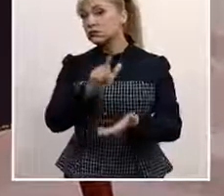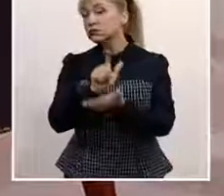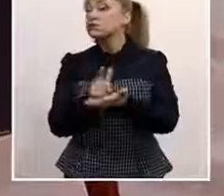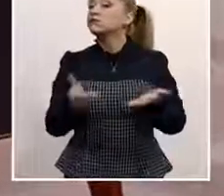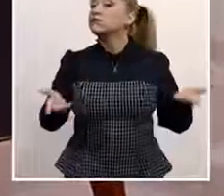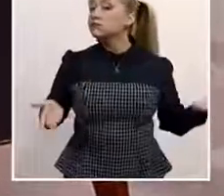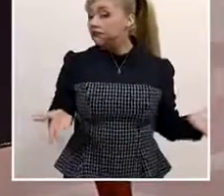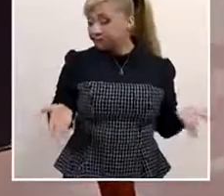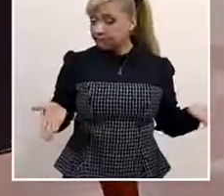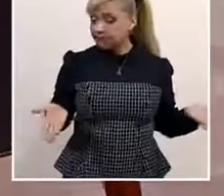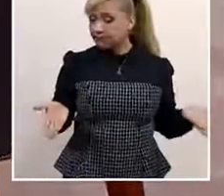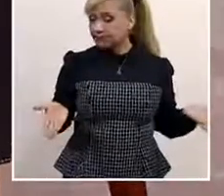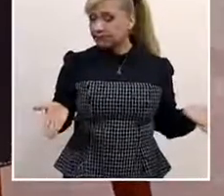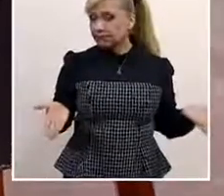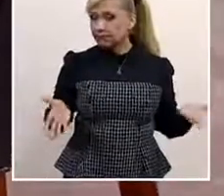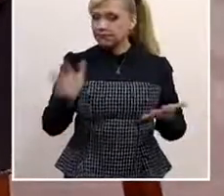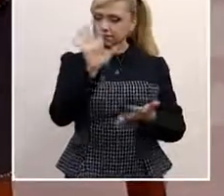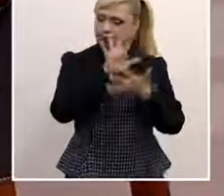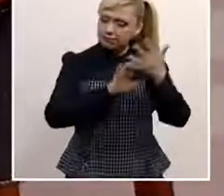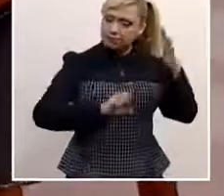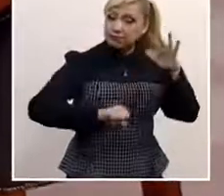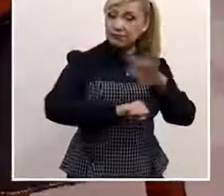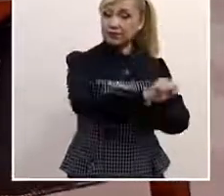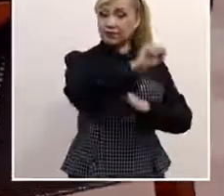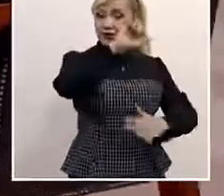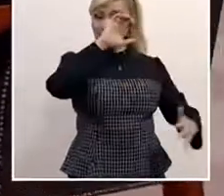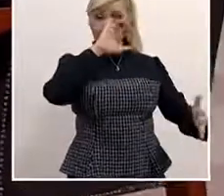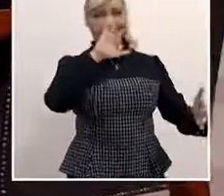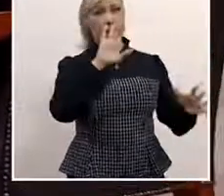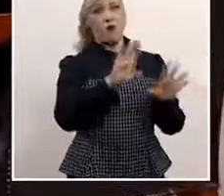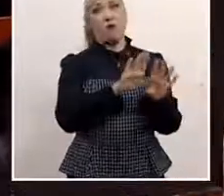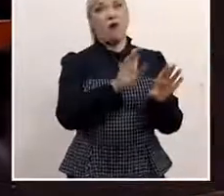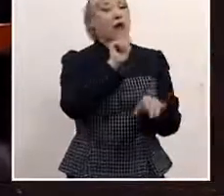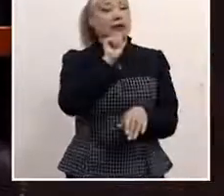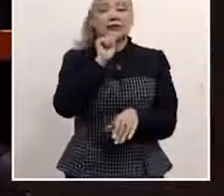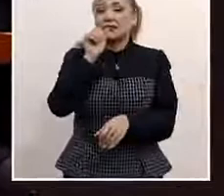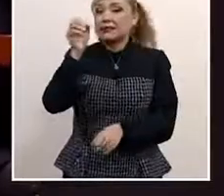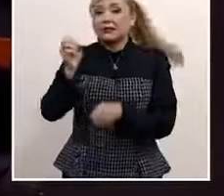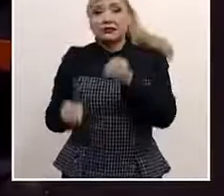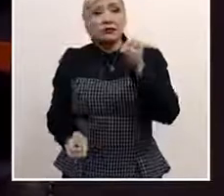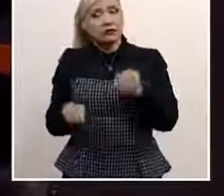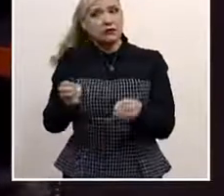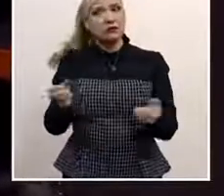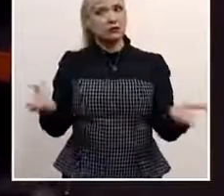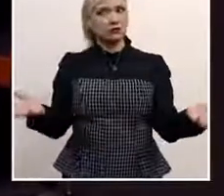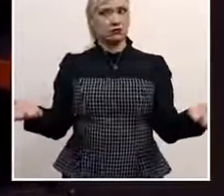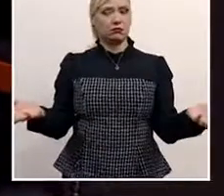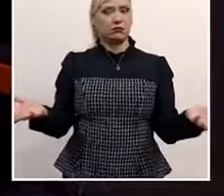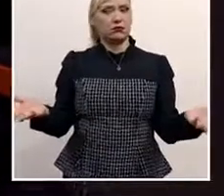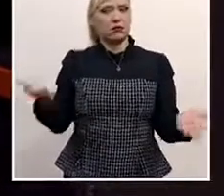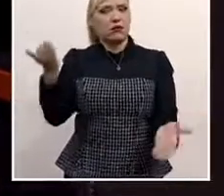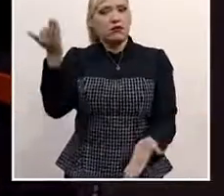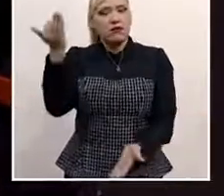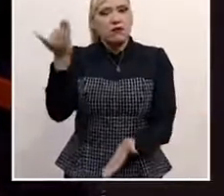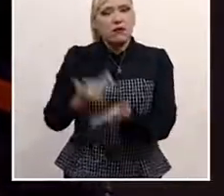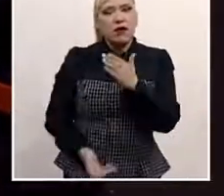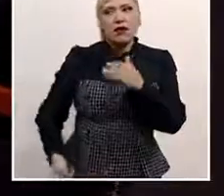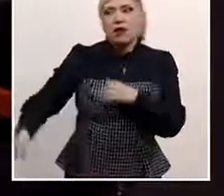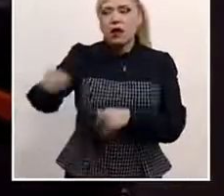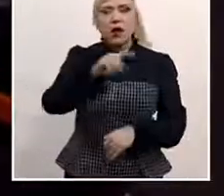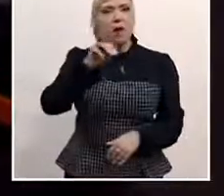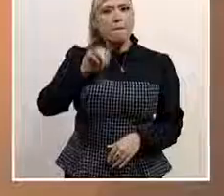la figura de la prisión preventiva- oficiosa al limitado la capacidad de argumentación jurídica del ministerio